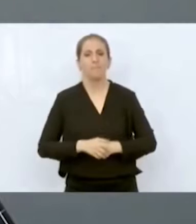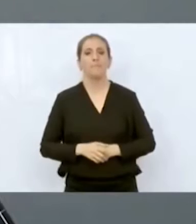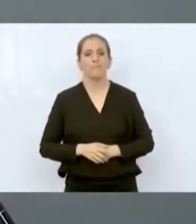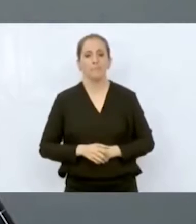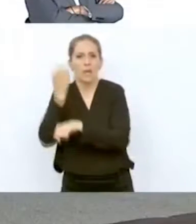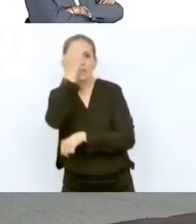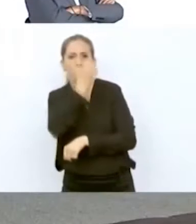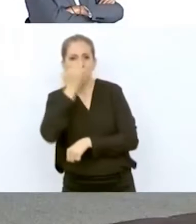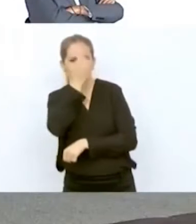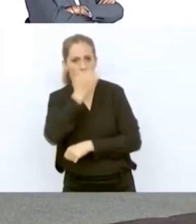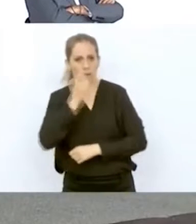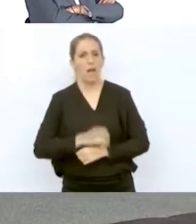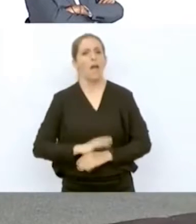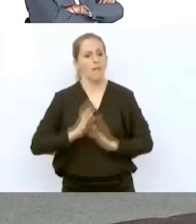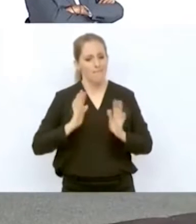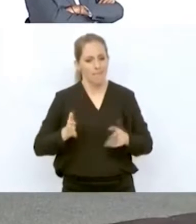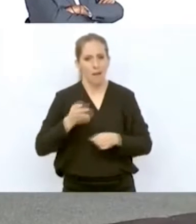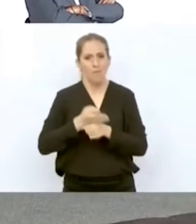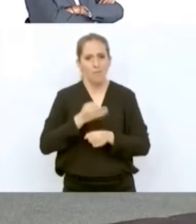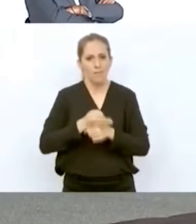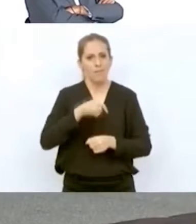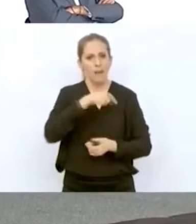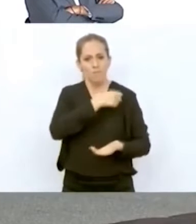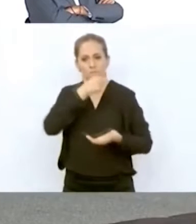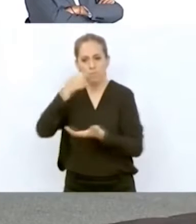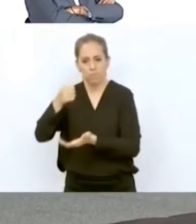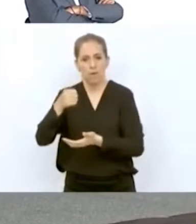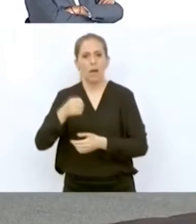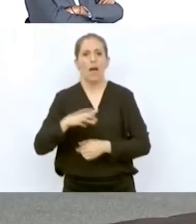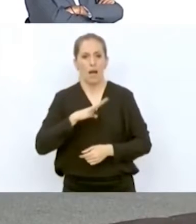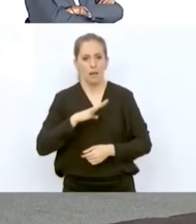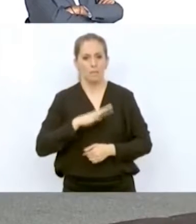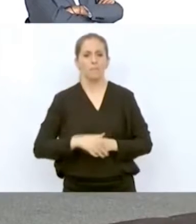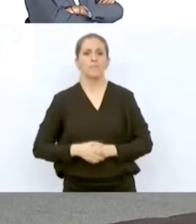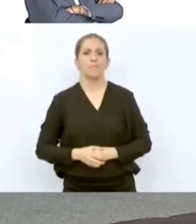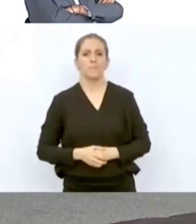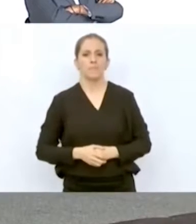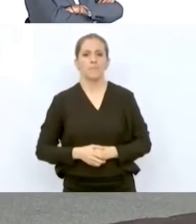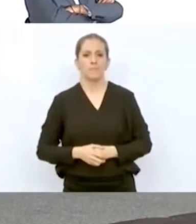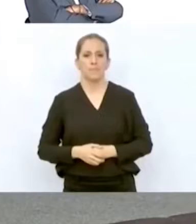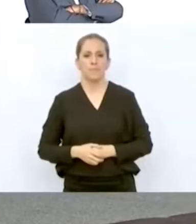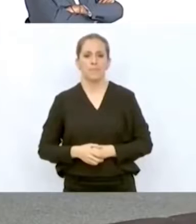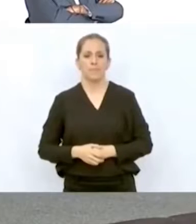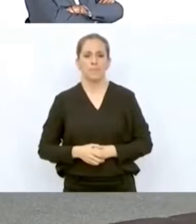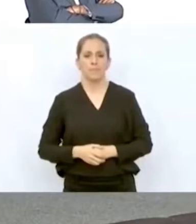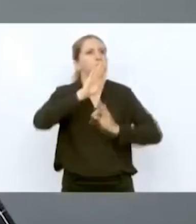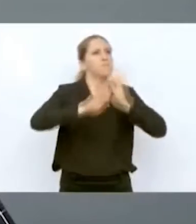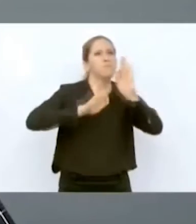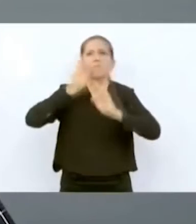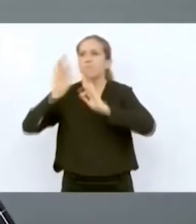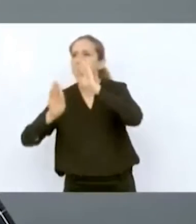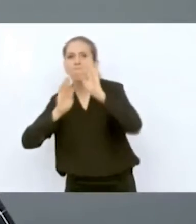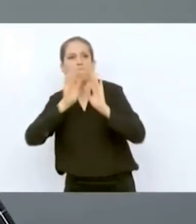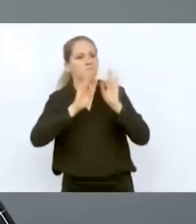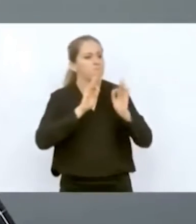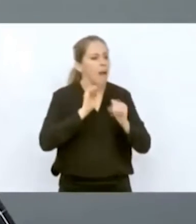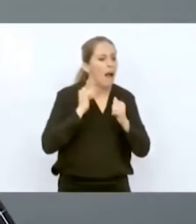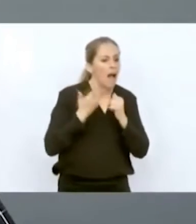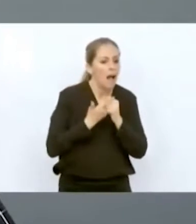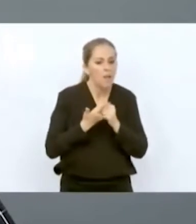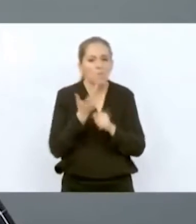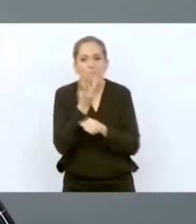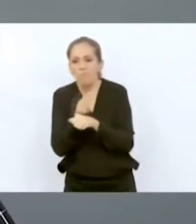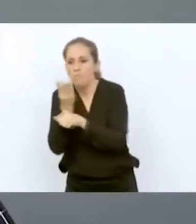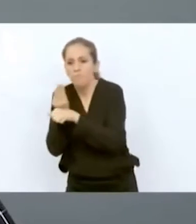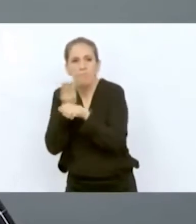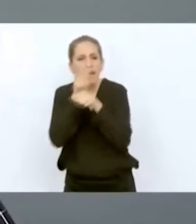dato, dijo. Para Óscar Casillas, experto en comunicación política de la Universidad Nacional Autónoma de México, UNAM, la enfermedad de